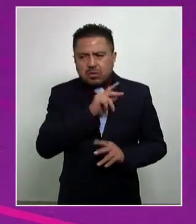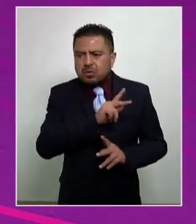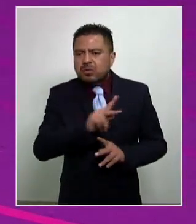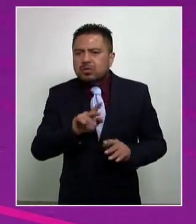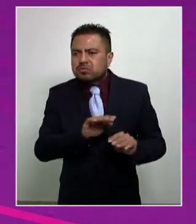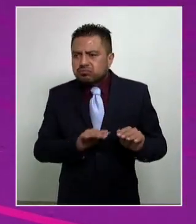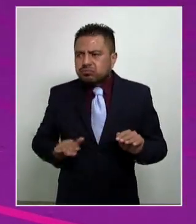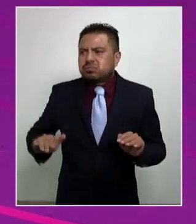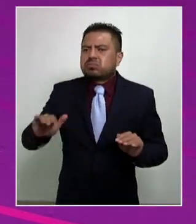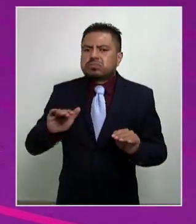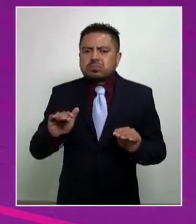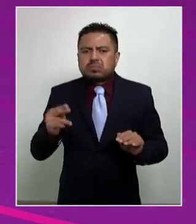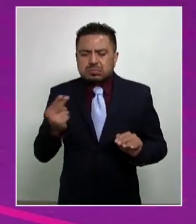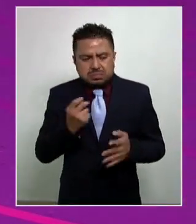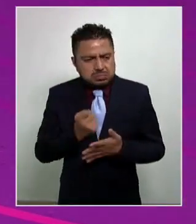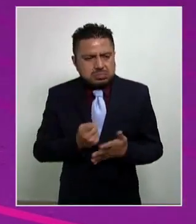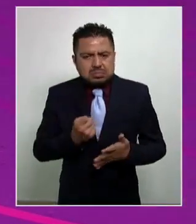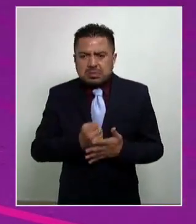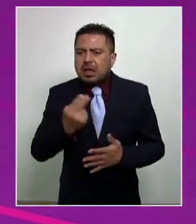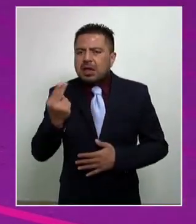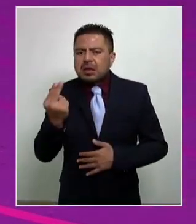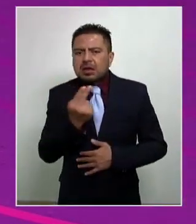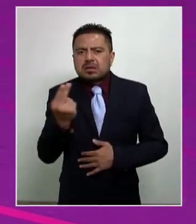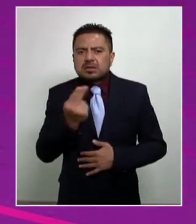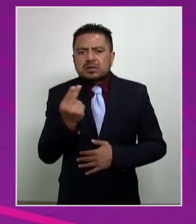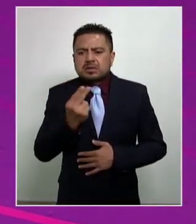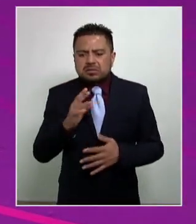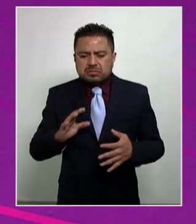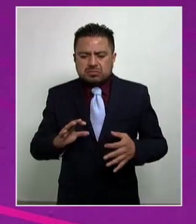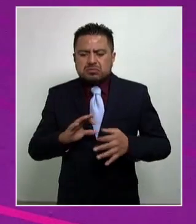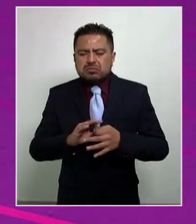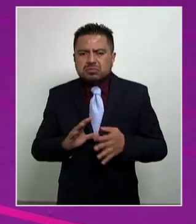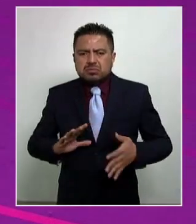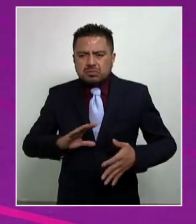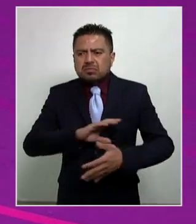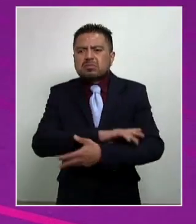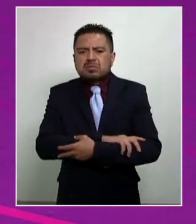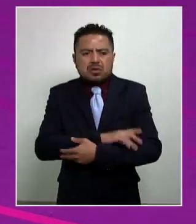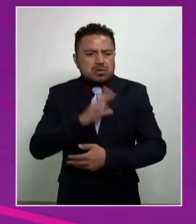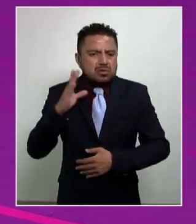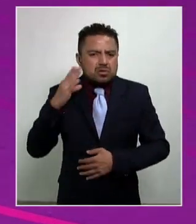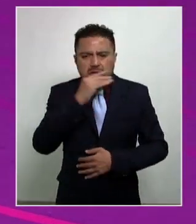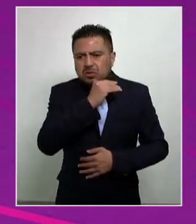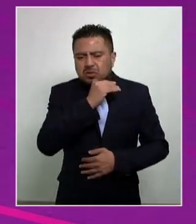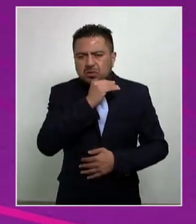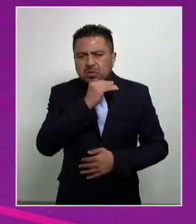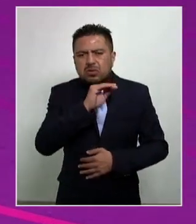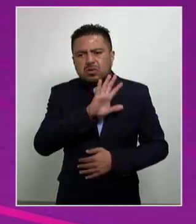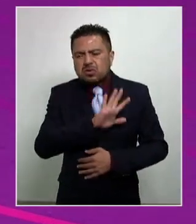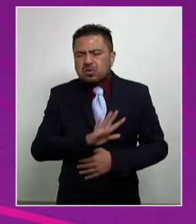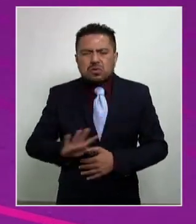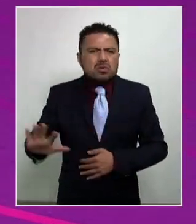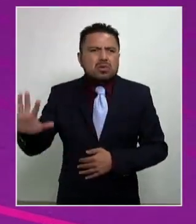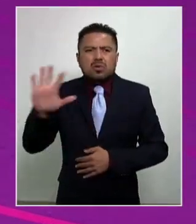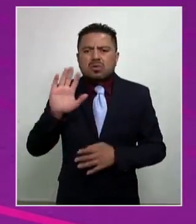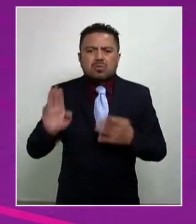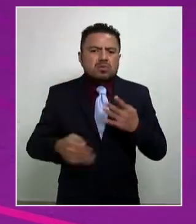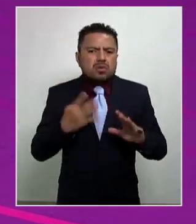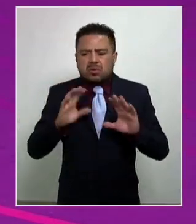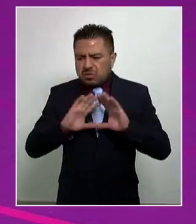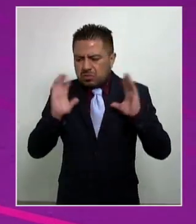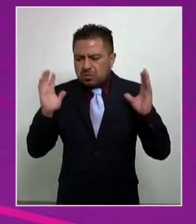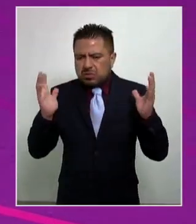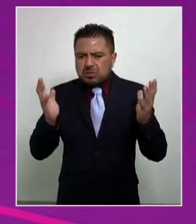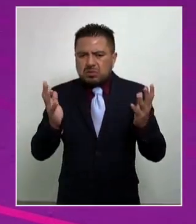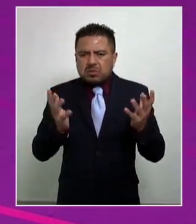de que se necesita aliarnos con los negros que están en la diáspora en todos los lados